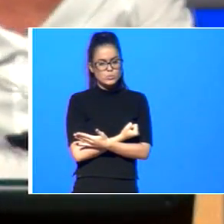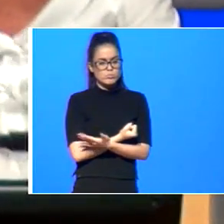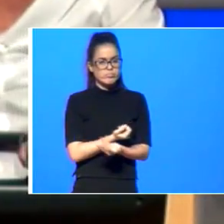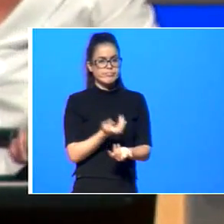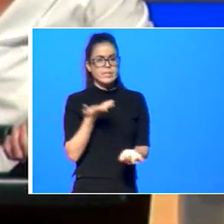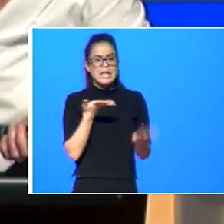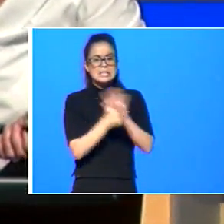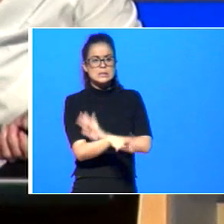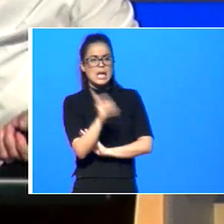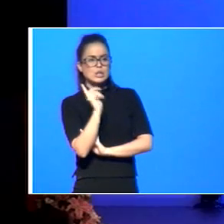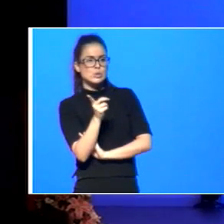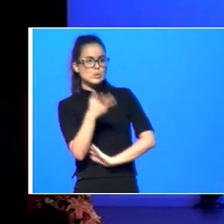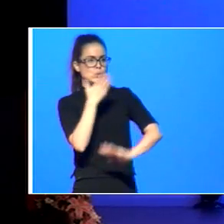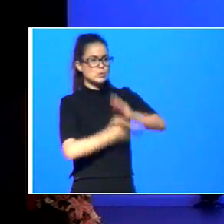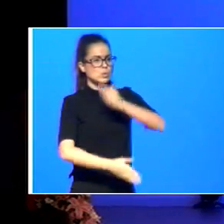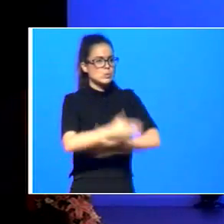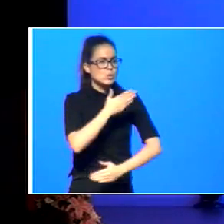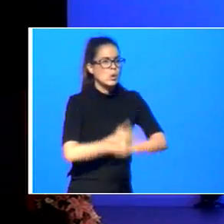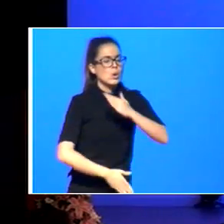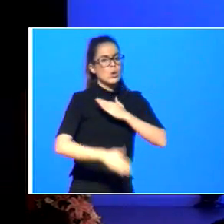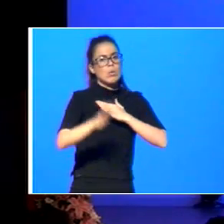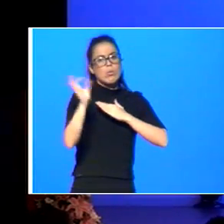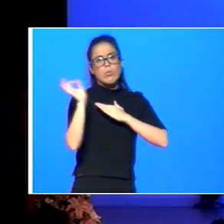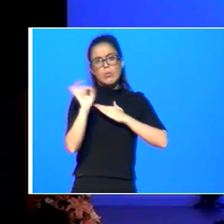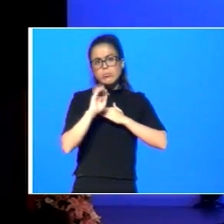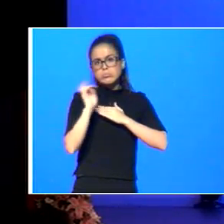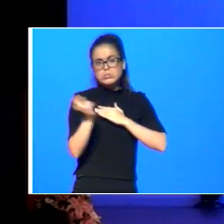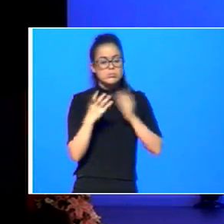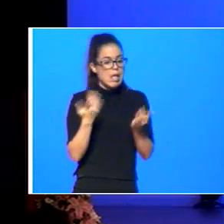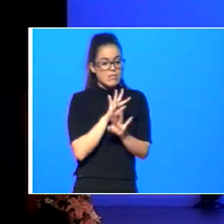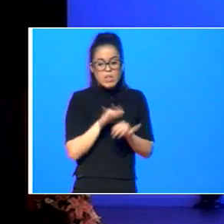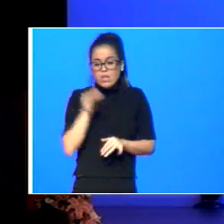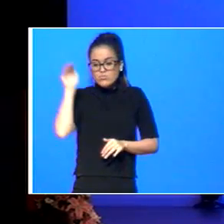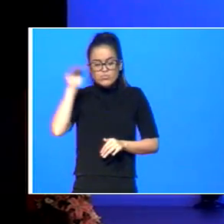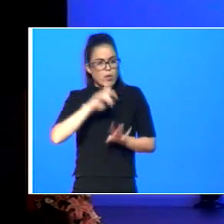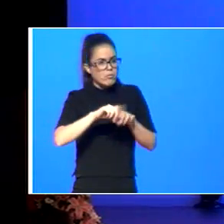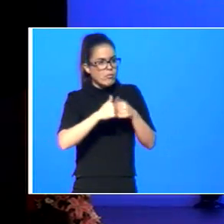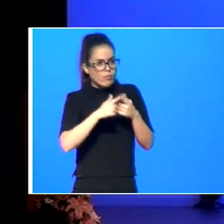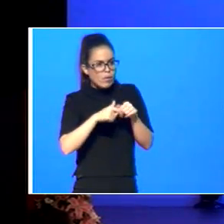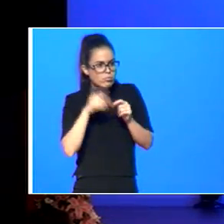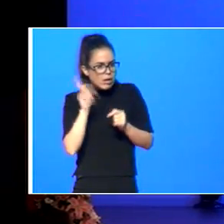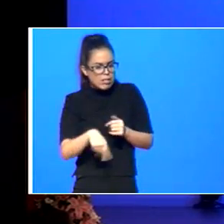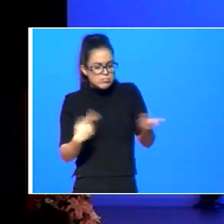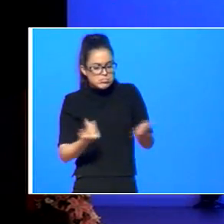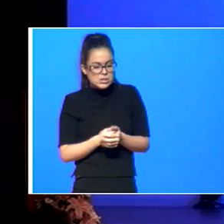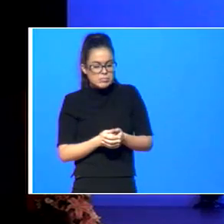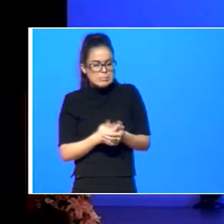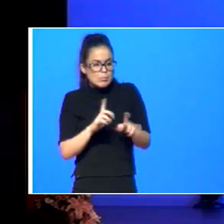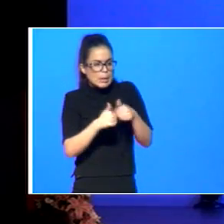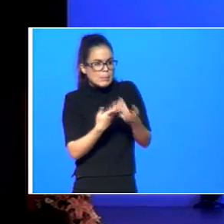edo urriak daukenak, ze eskursiño batetara familia batek aldau esan, eskenik ez dauka